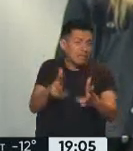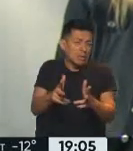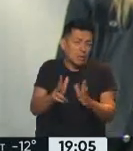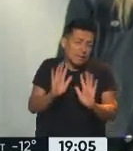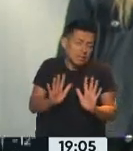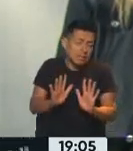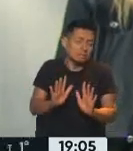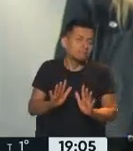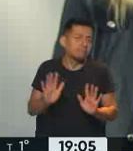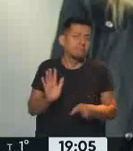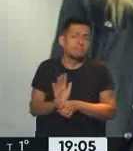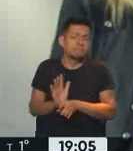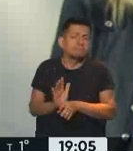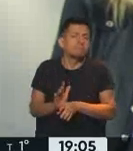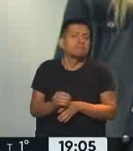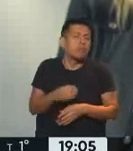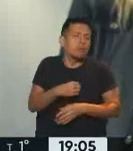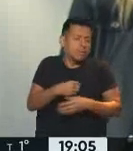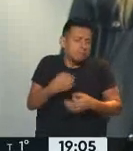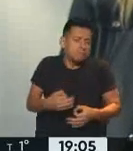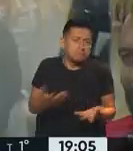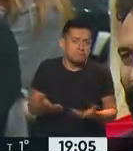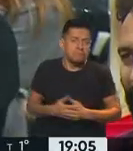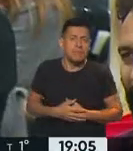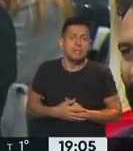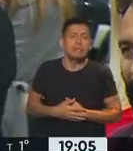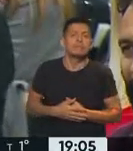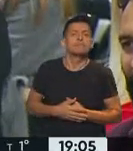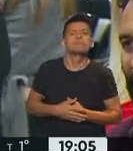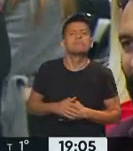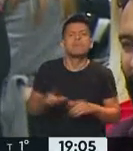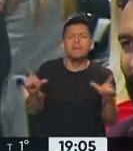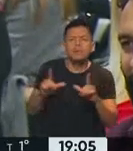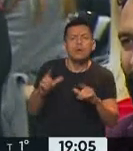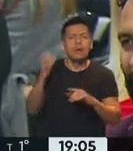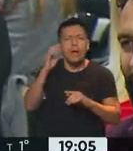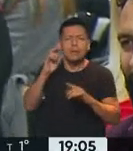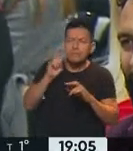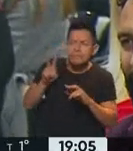buena voluntad del mundo porque lo escucho que lo dicen en los medios.